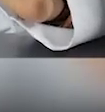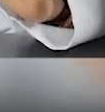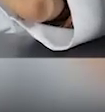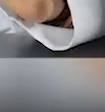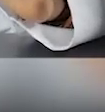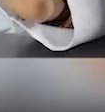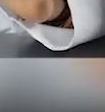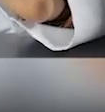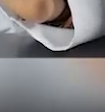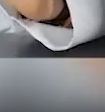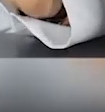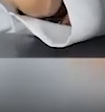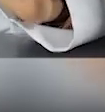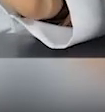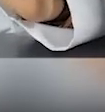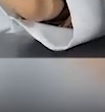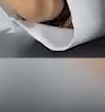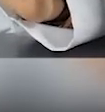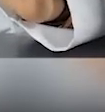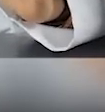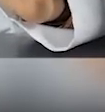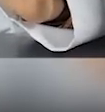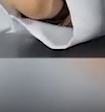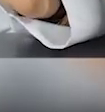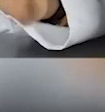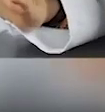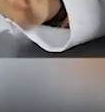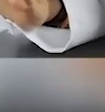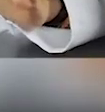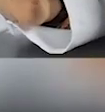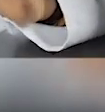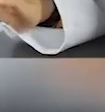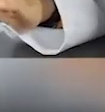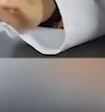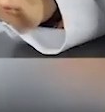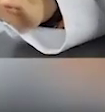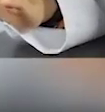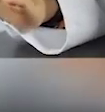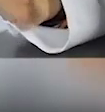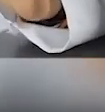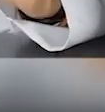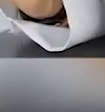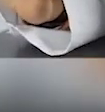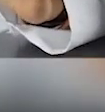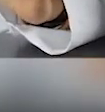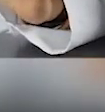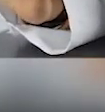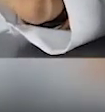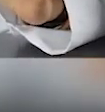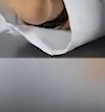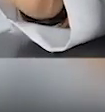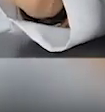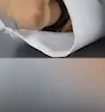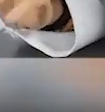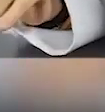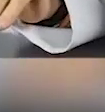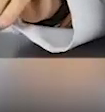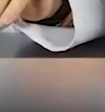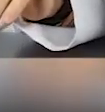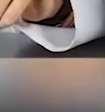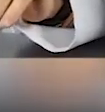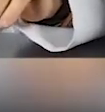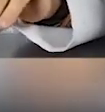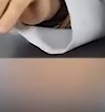agua oxigenada. ¿Quiénes son los productos? El agua y el oxígeno. ¿Y quién es el catalizador? La